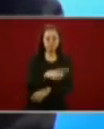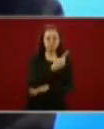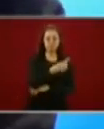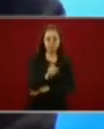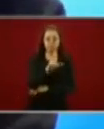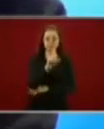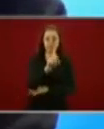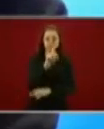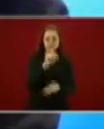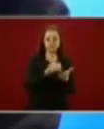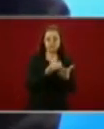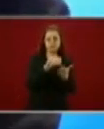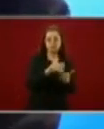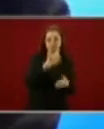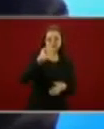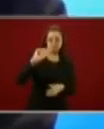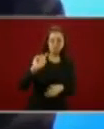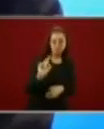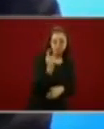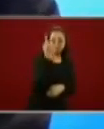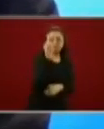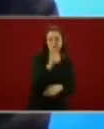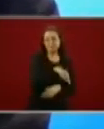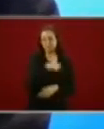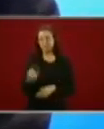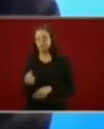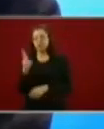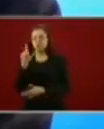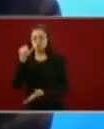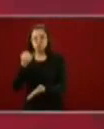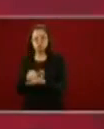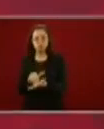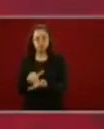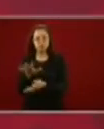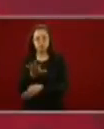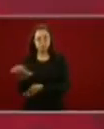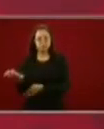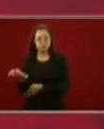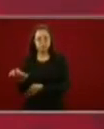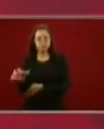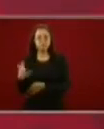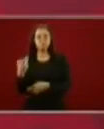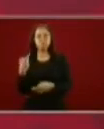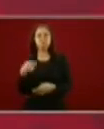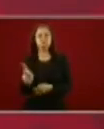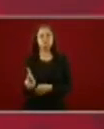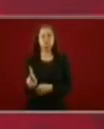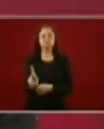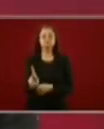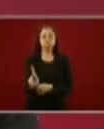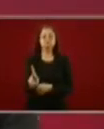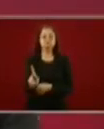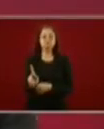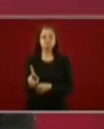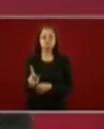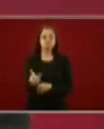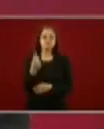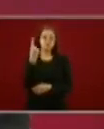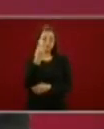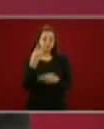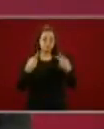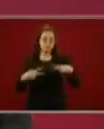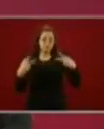¿Lo sacas? ¿Y dónde lo guardas? Oye, pues, ¿y dónde lo metes? Te sacas ese avión y te vas a vivir ahí. Ahora están así, qué